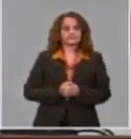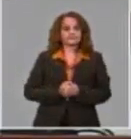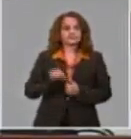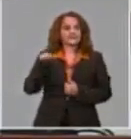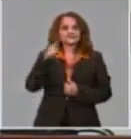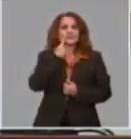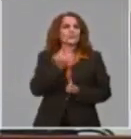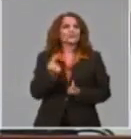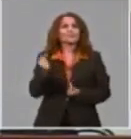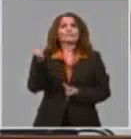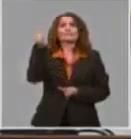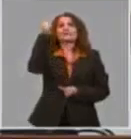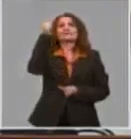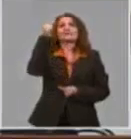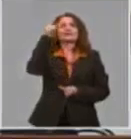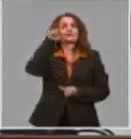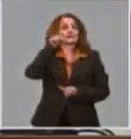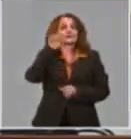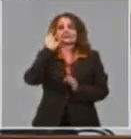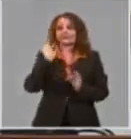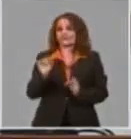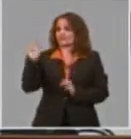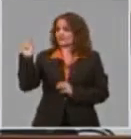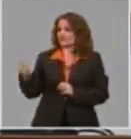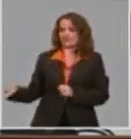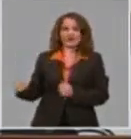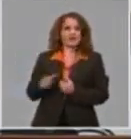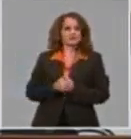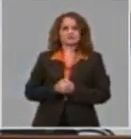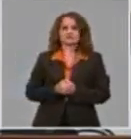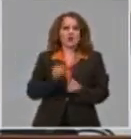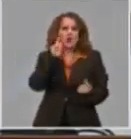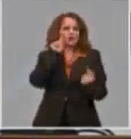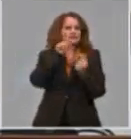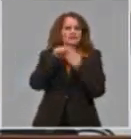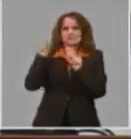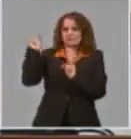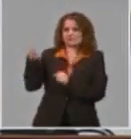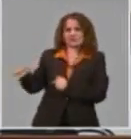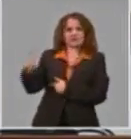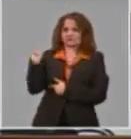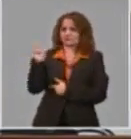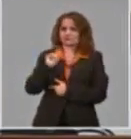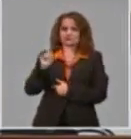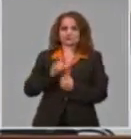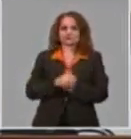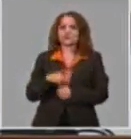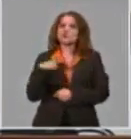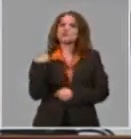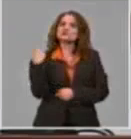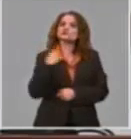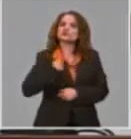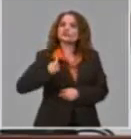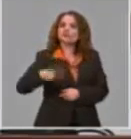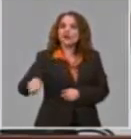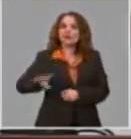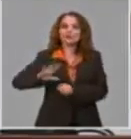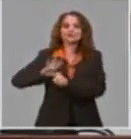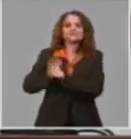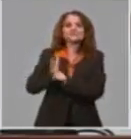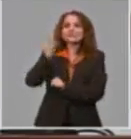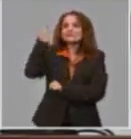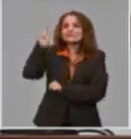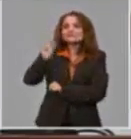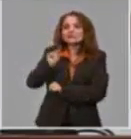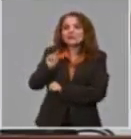esencia ni es el sentimiento como actúan esta gente. Nosotros vamos a actuar contra los que se apoderan de la cola, porque se han